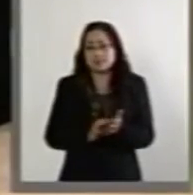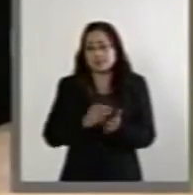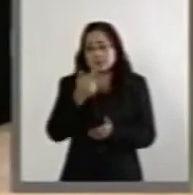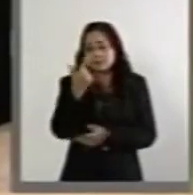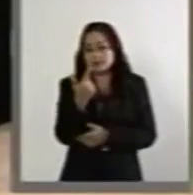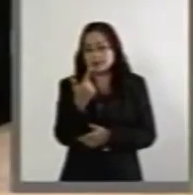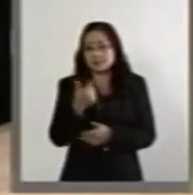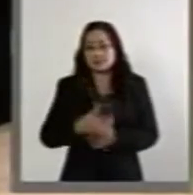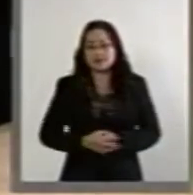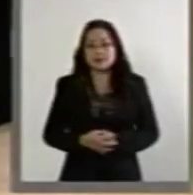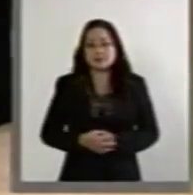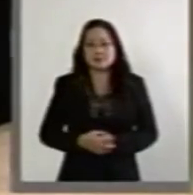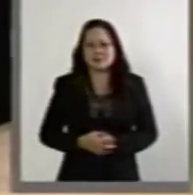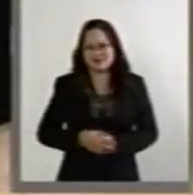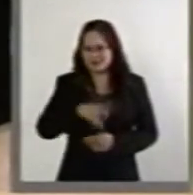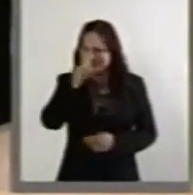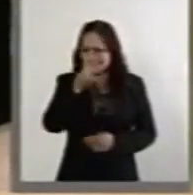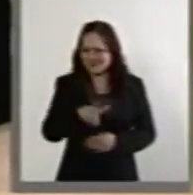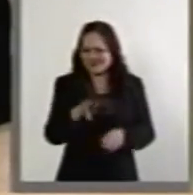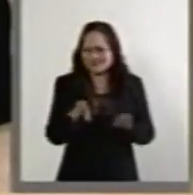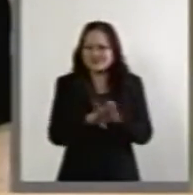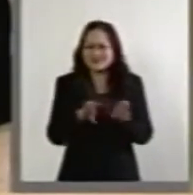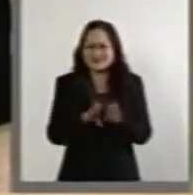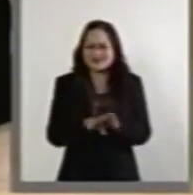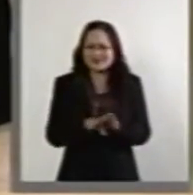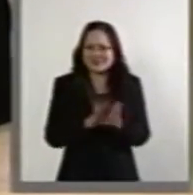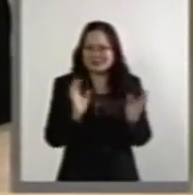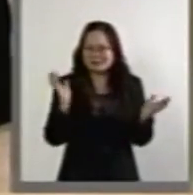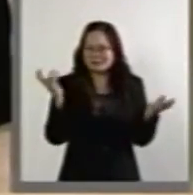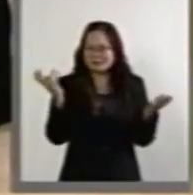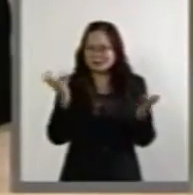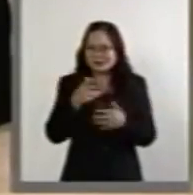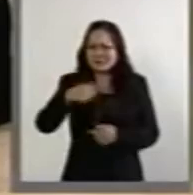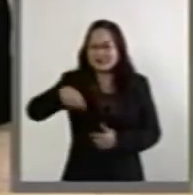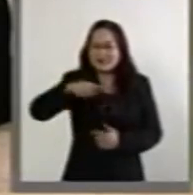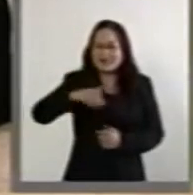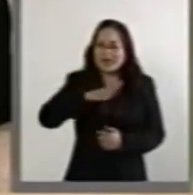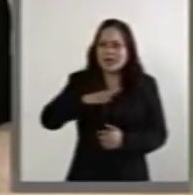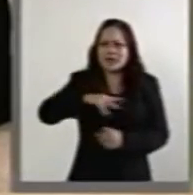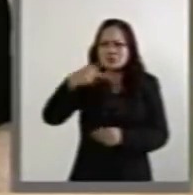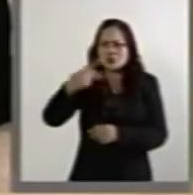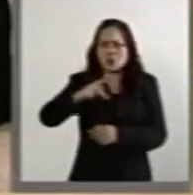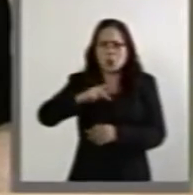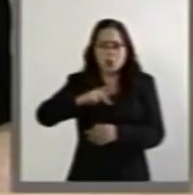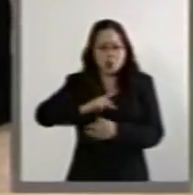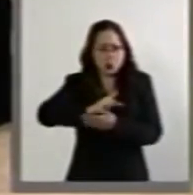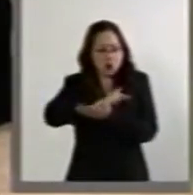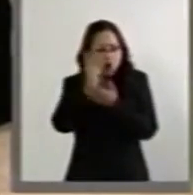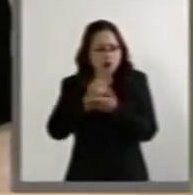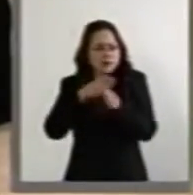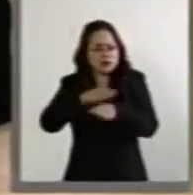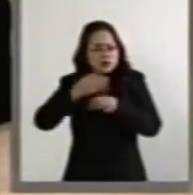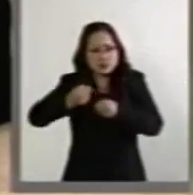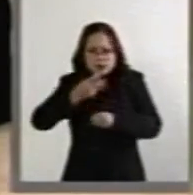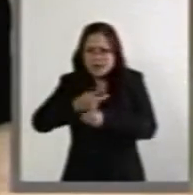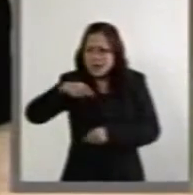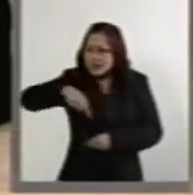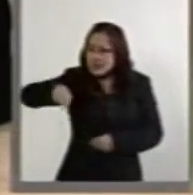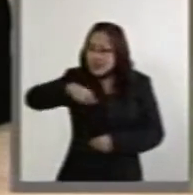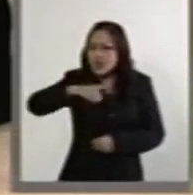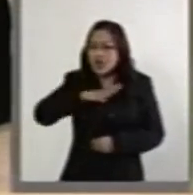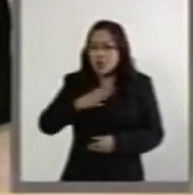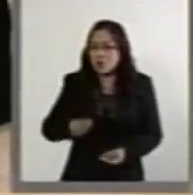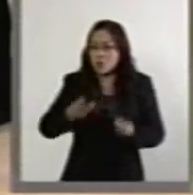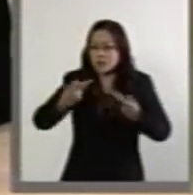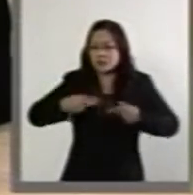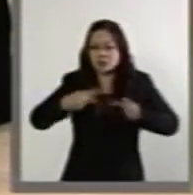23.7. De verdad que fue un desastre la política de seguridad. Sabemos la cantidad de muertos,